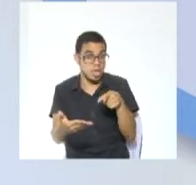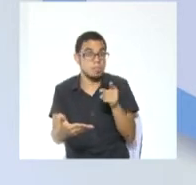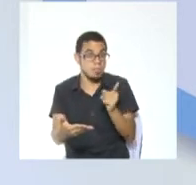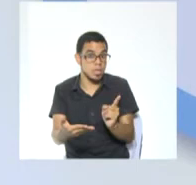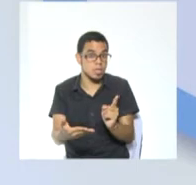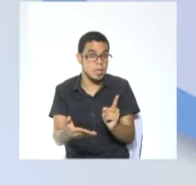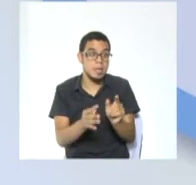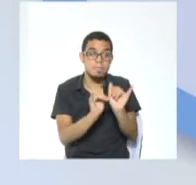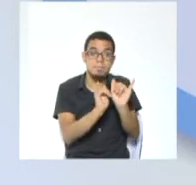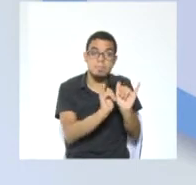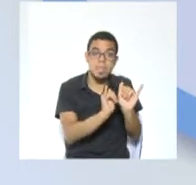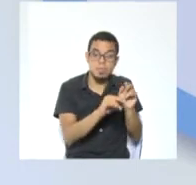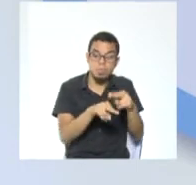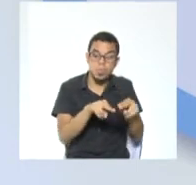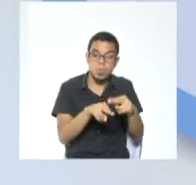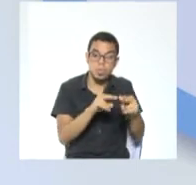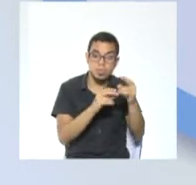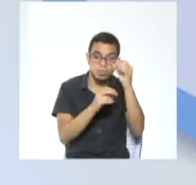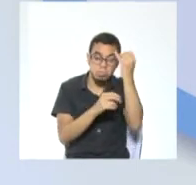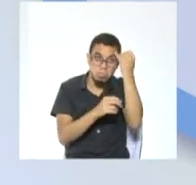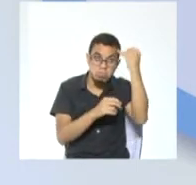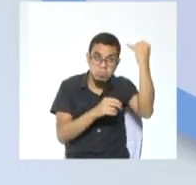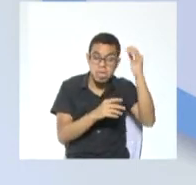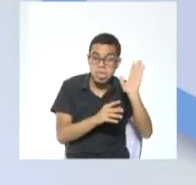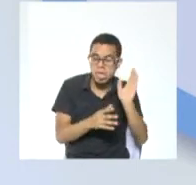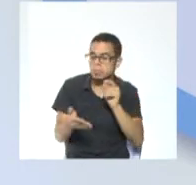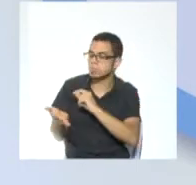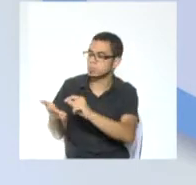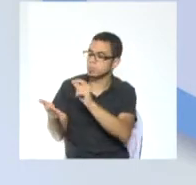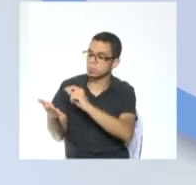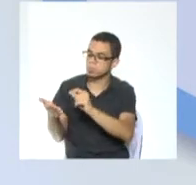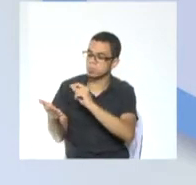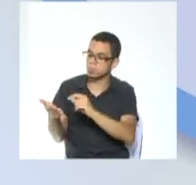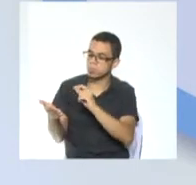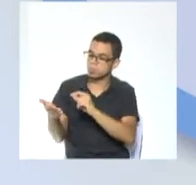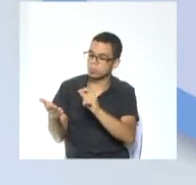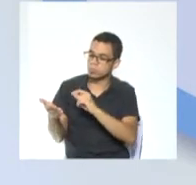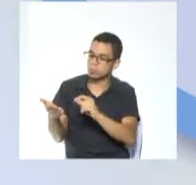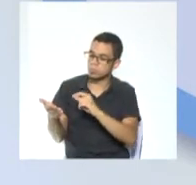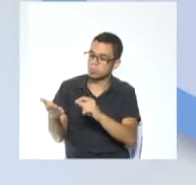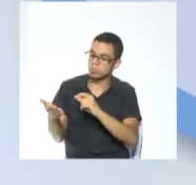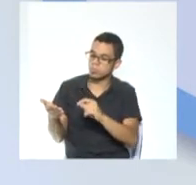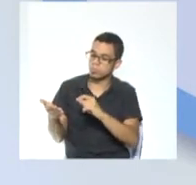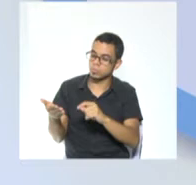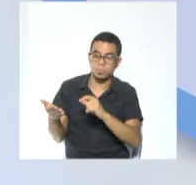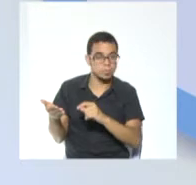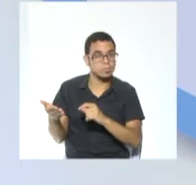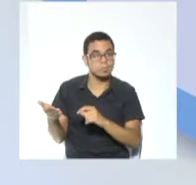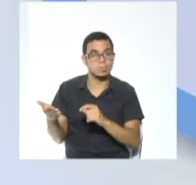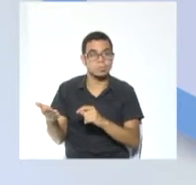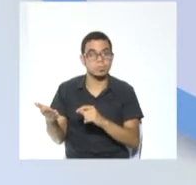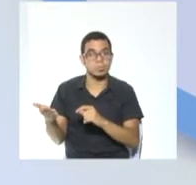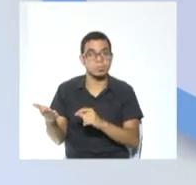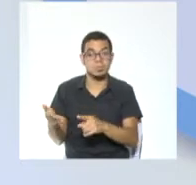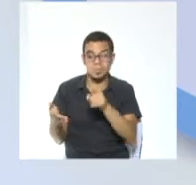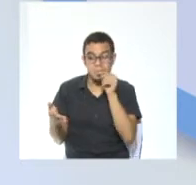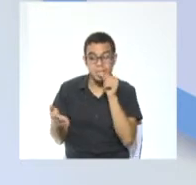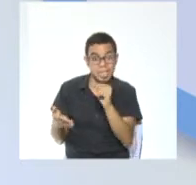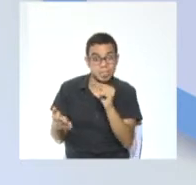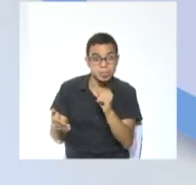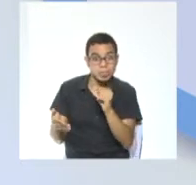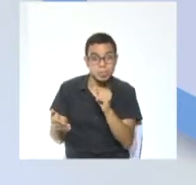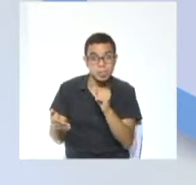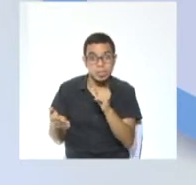Bicentenario tenemos una diversidad de cuentos escritos por venezolanos y venezolanas. Y eso